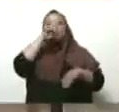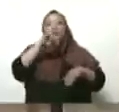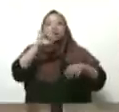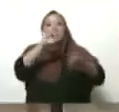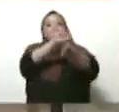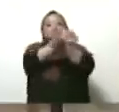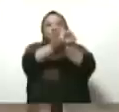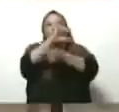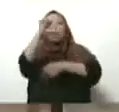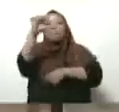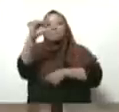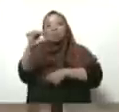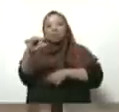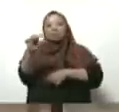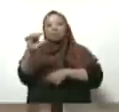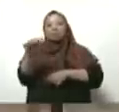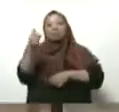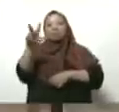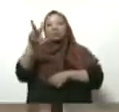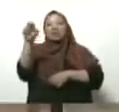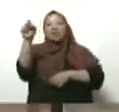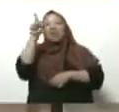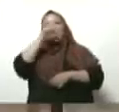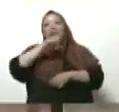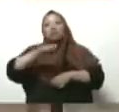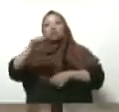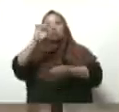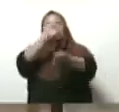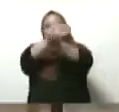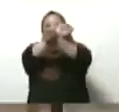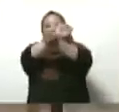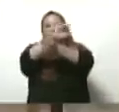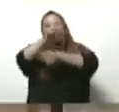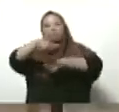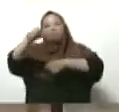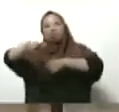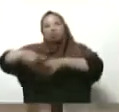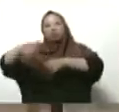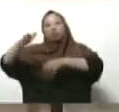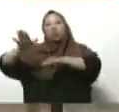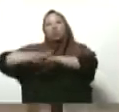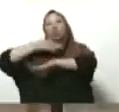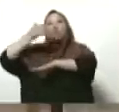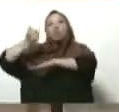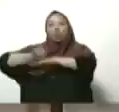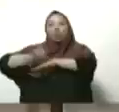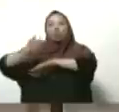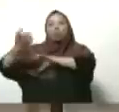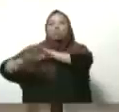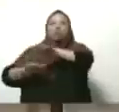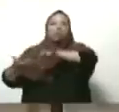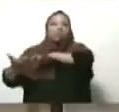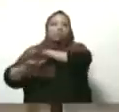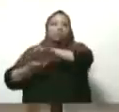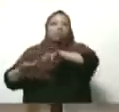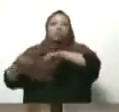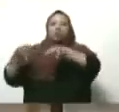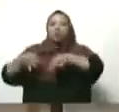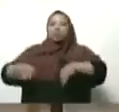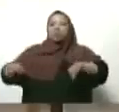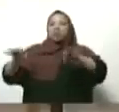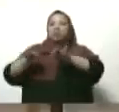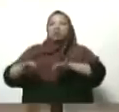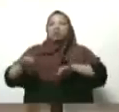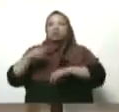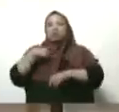y hemos logrado pena mayor hasta de 30 años dependiendo la pluralidad de delito aquí nadie me va a venir a mí a